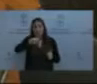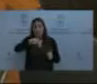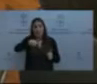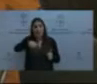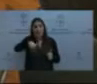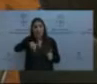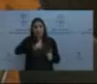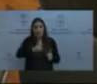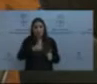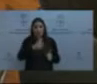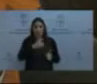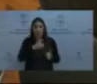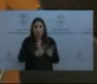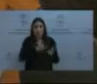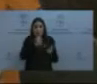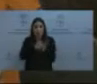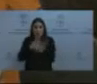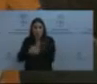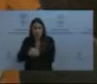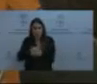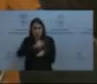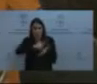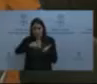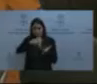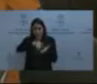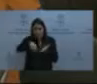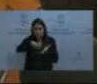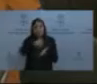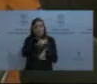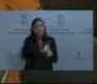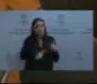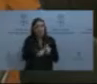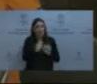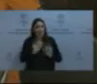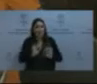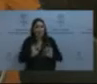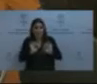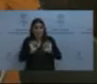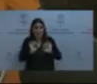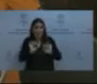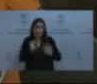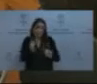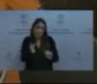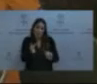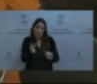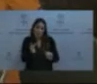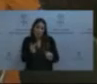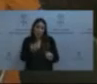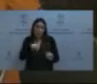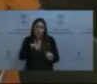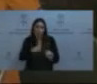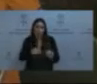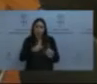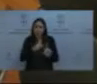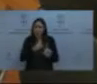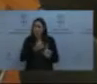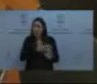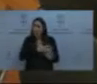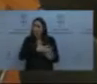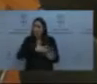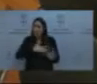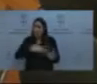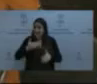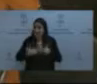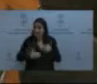frente a la deuda, que habían pagado la deuda. Esa es nuestra prioridad y sigue siendo nuestra intención culminar todo